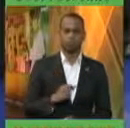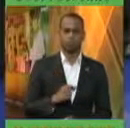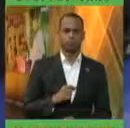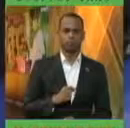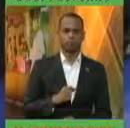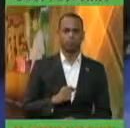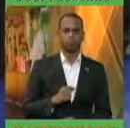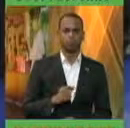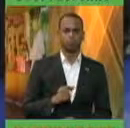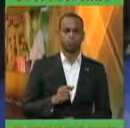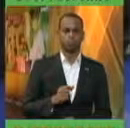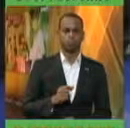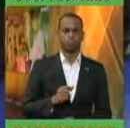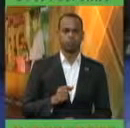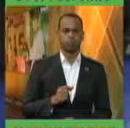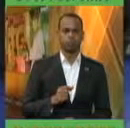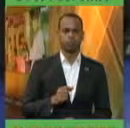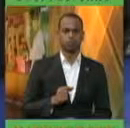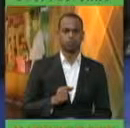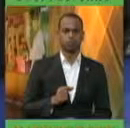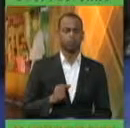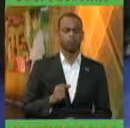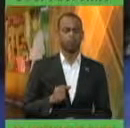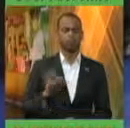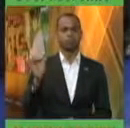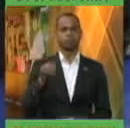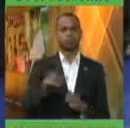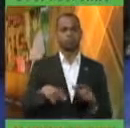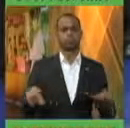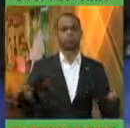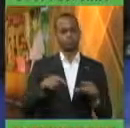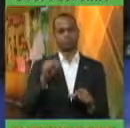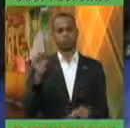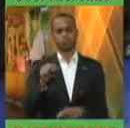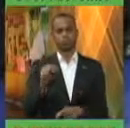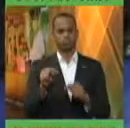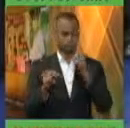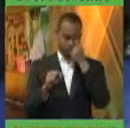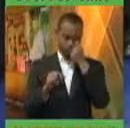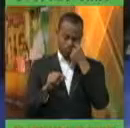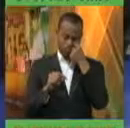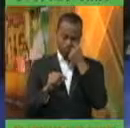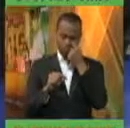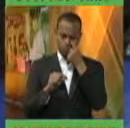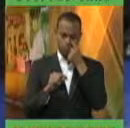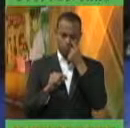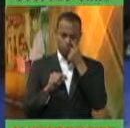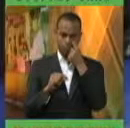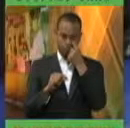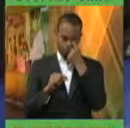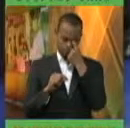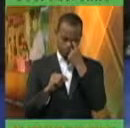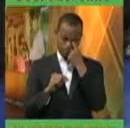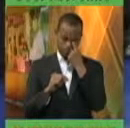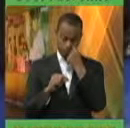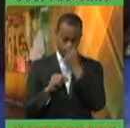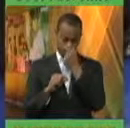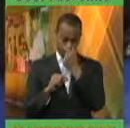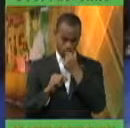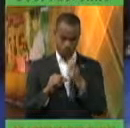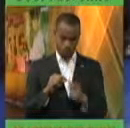un problema real en serio y que involucra a todo el mundo es